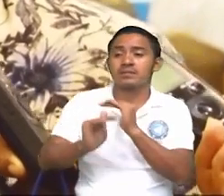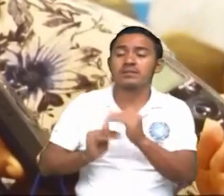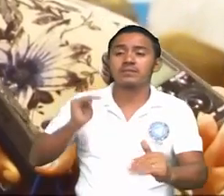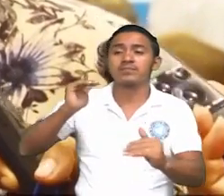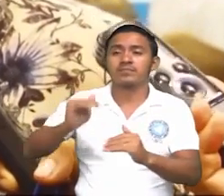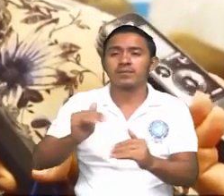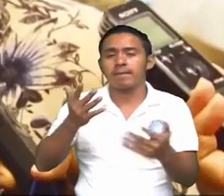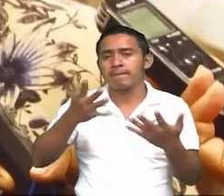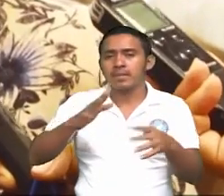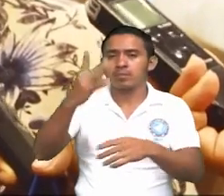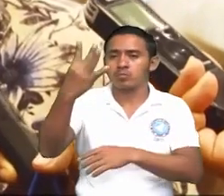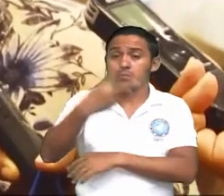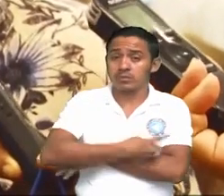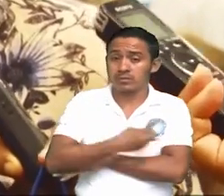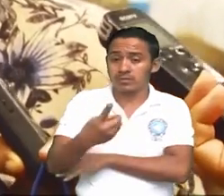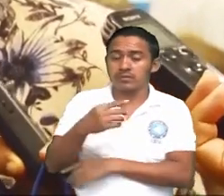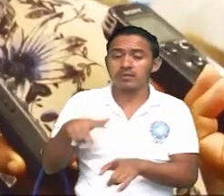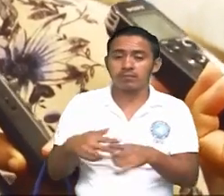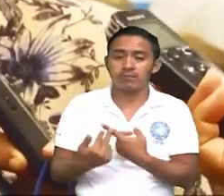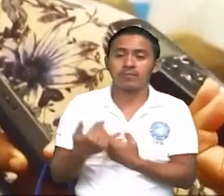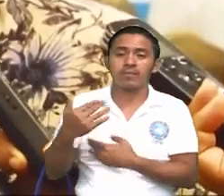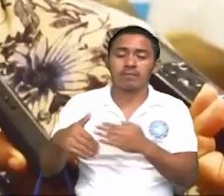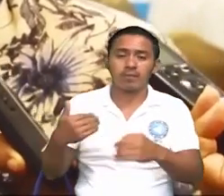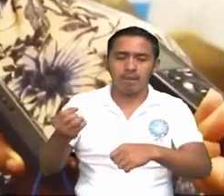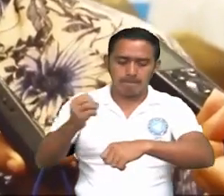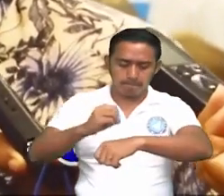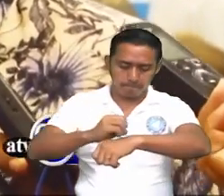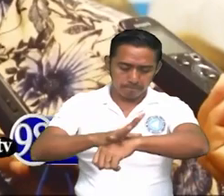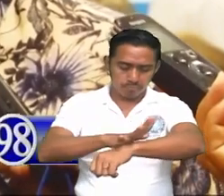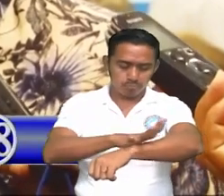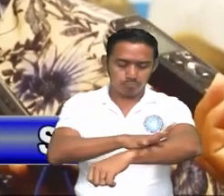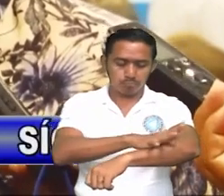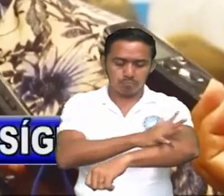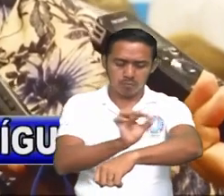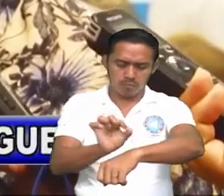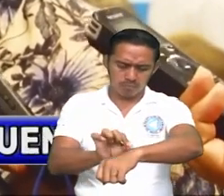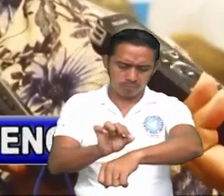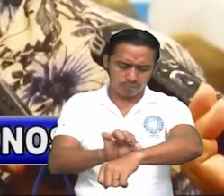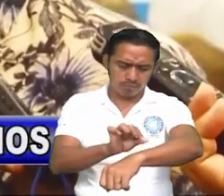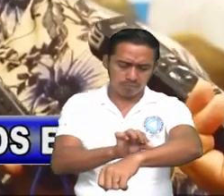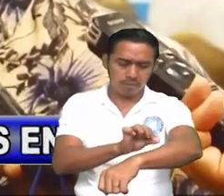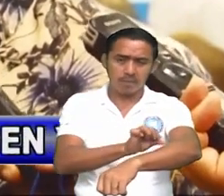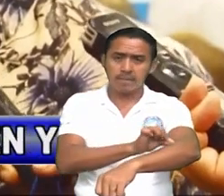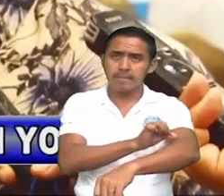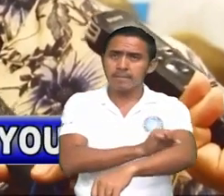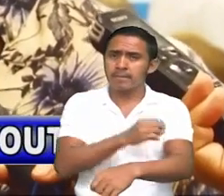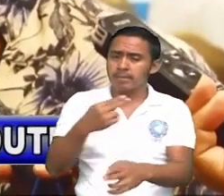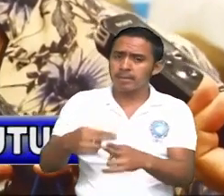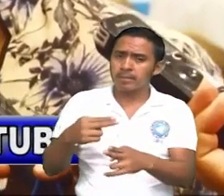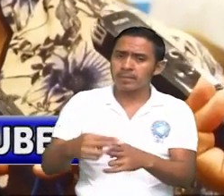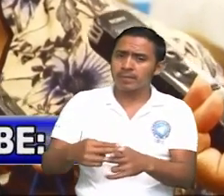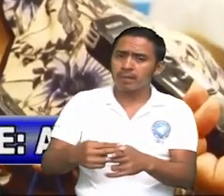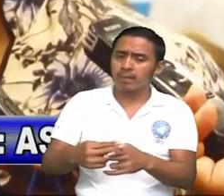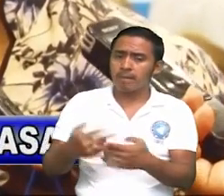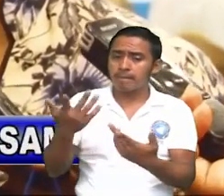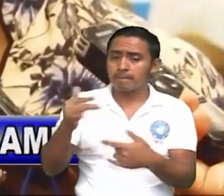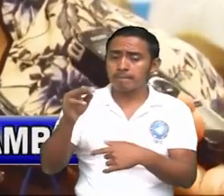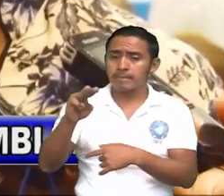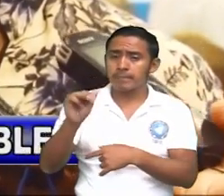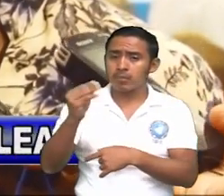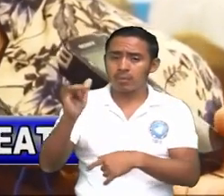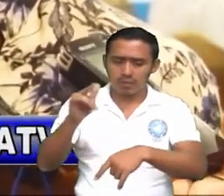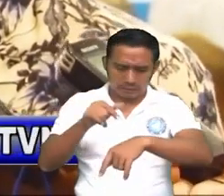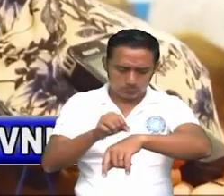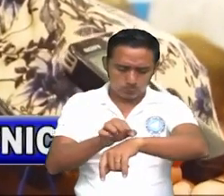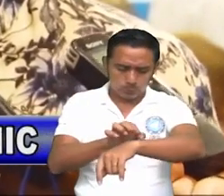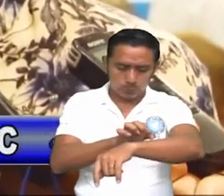más o menos 4 días después, la persona inicia con un brote muy pequeño, que es una erupción que nosotros llamamos maculopapular, y de ahí para allá